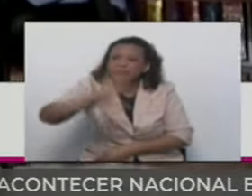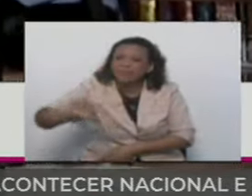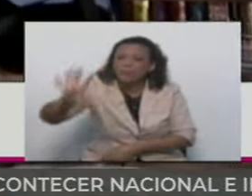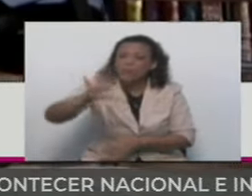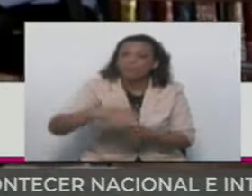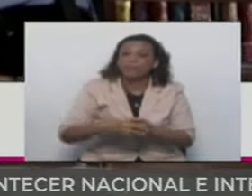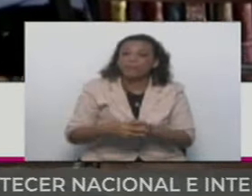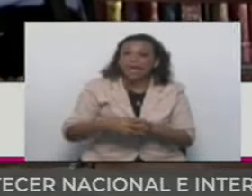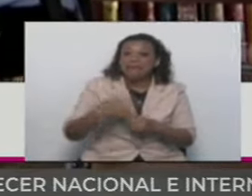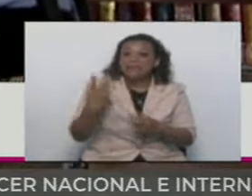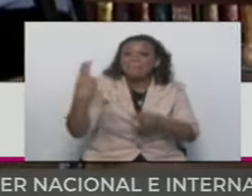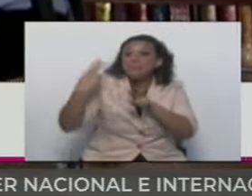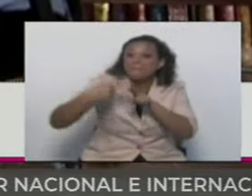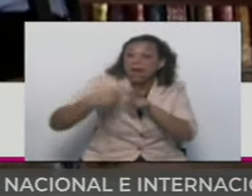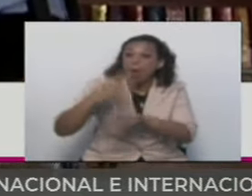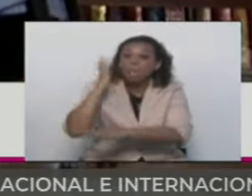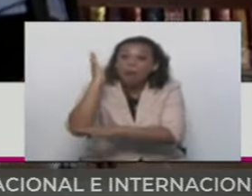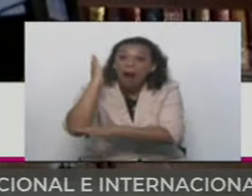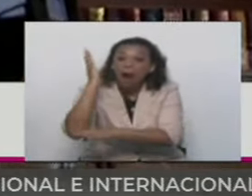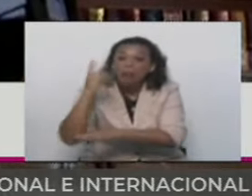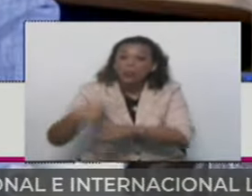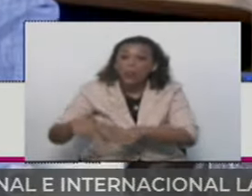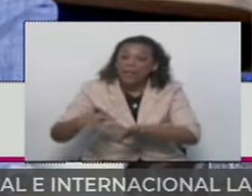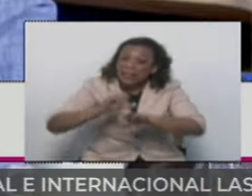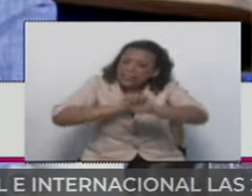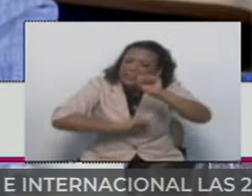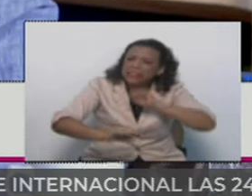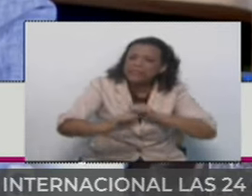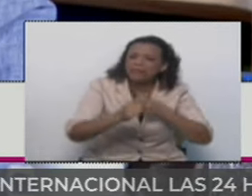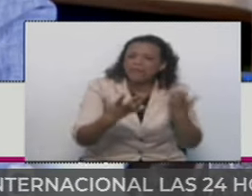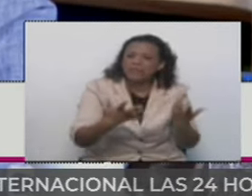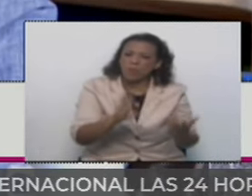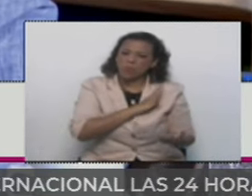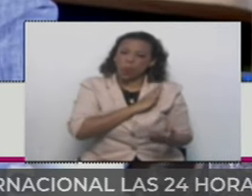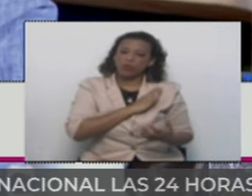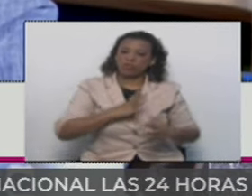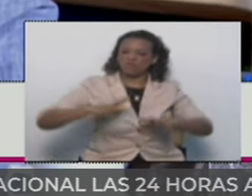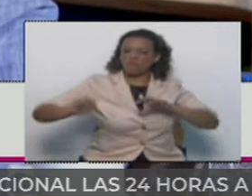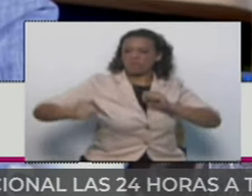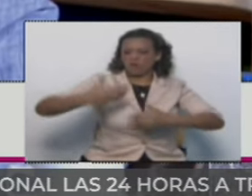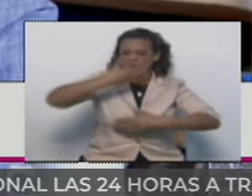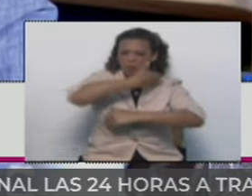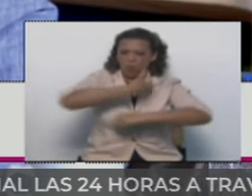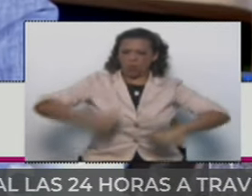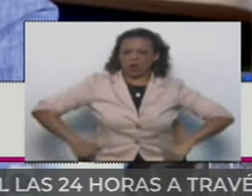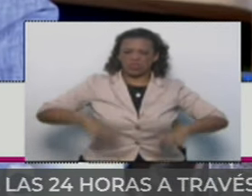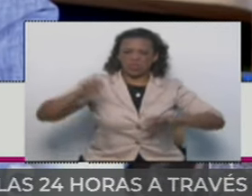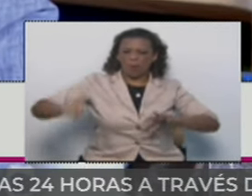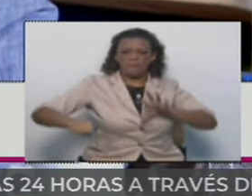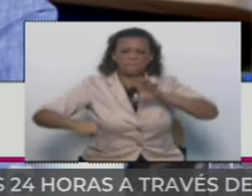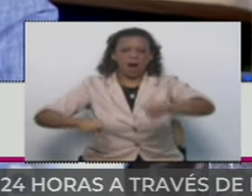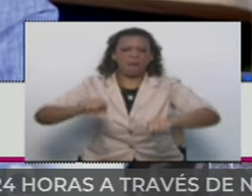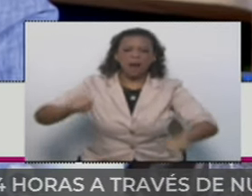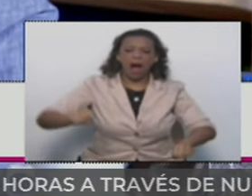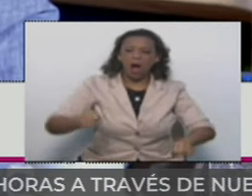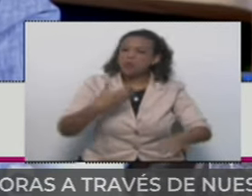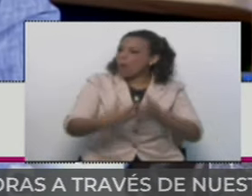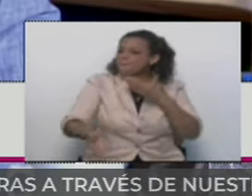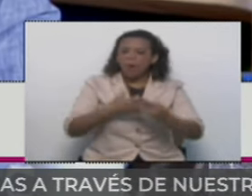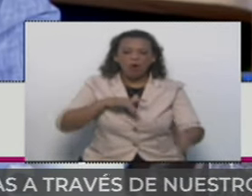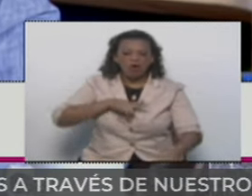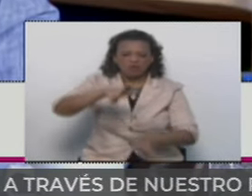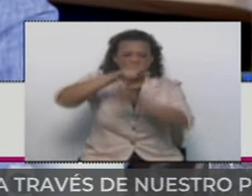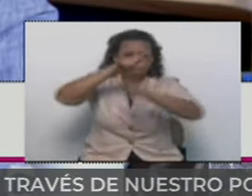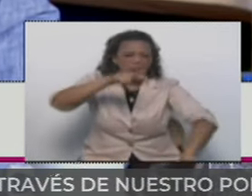hace más peligroso porque quieren defender su hegemonía, su dominio a bombazos,